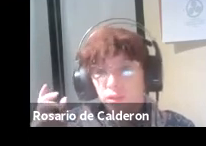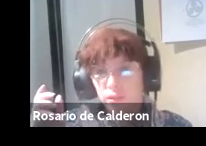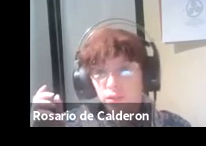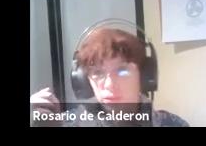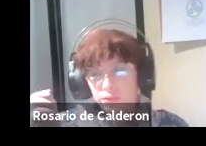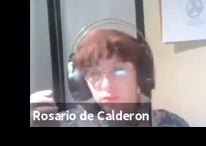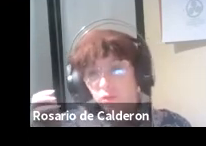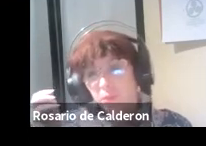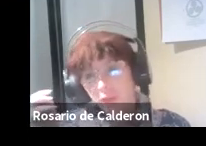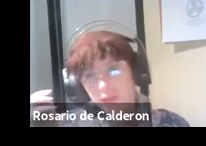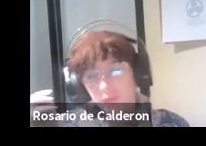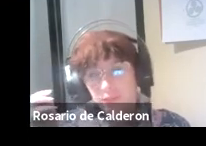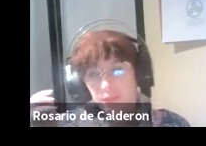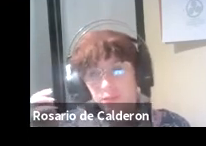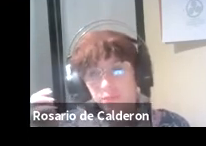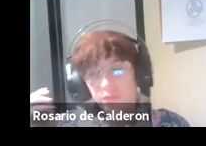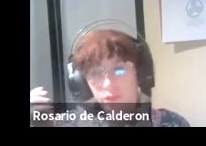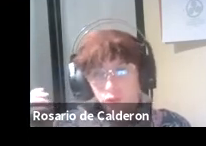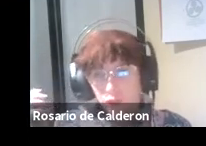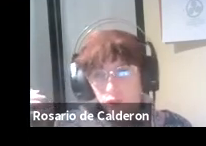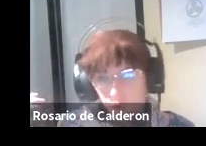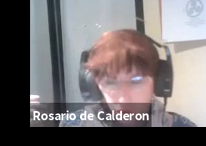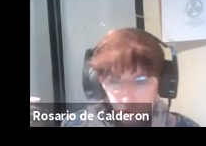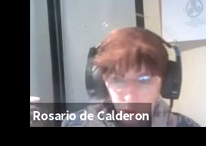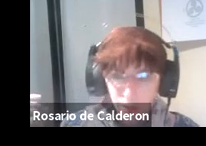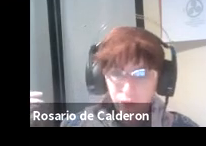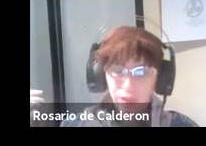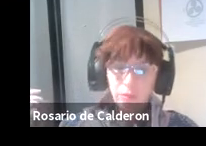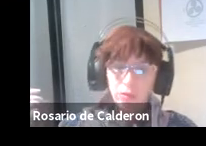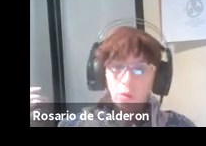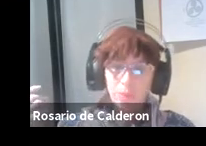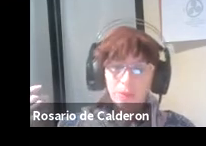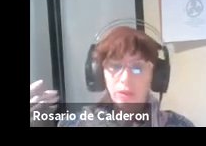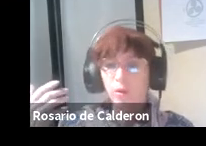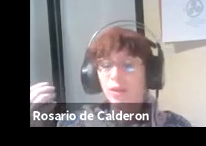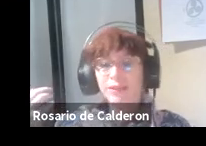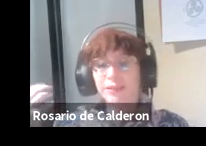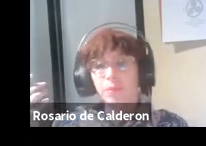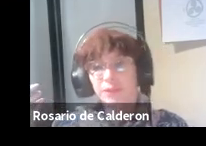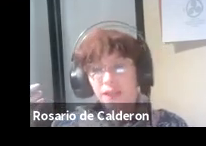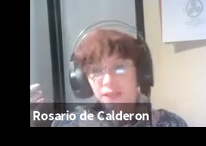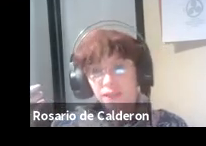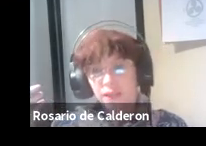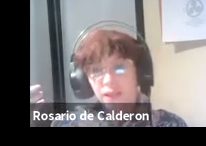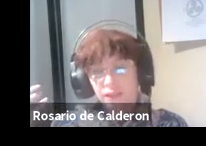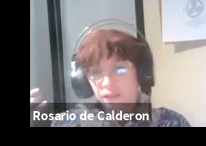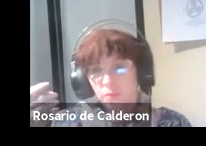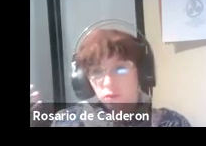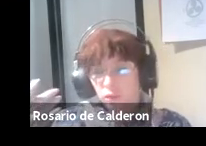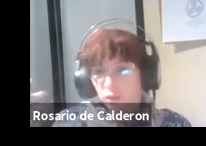usan son peyorativas entonces nosotros cuando nos referimos a una persona con una discapacidad